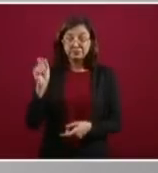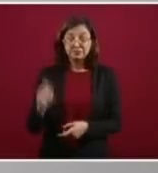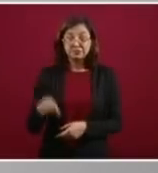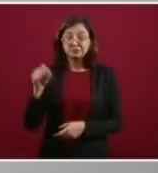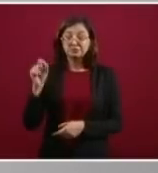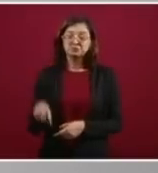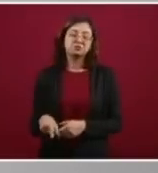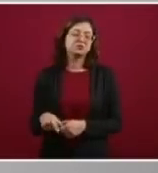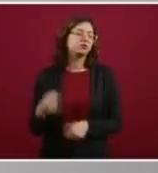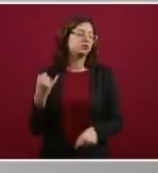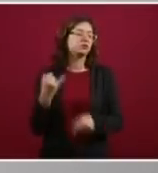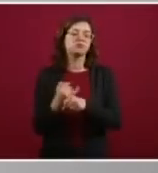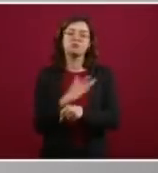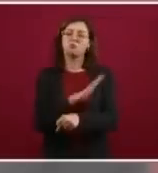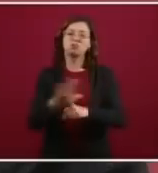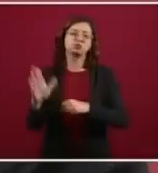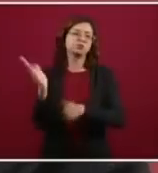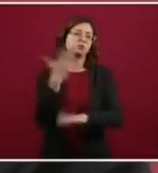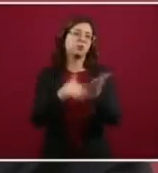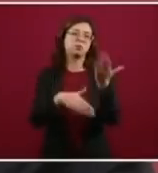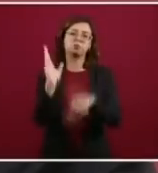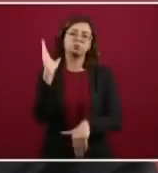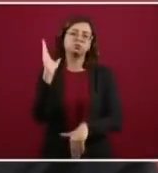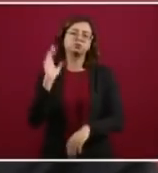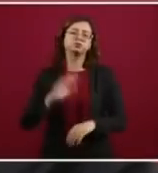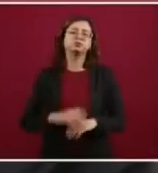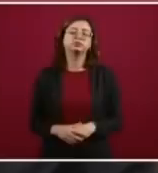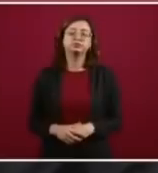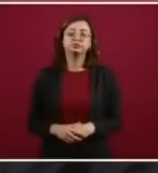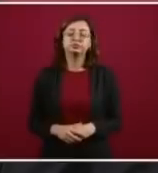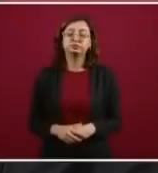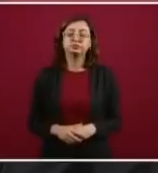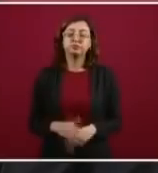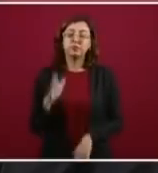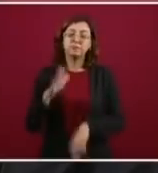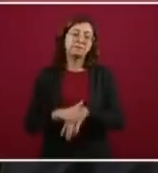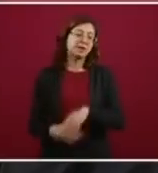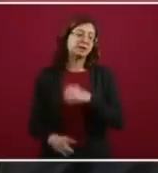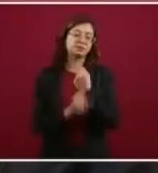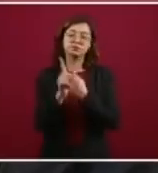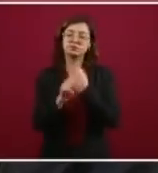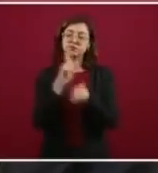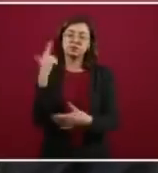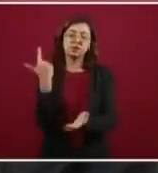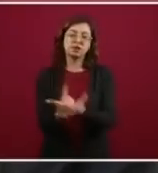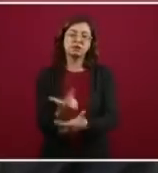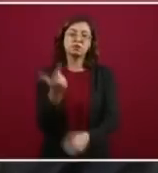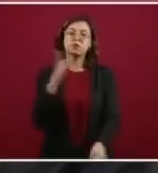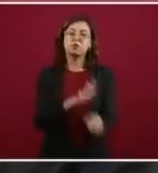podríamos salir adelante. Entonces, el principal problema es la corrupción.